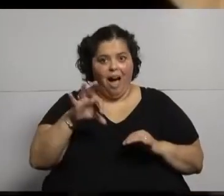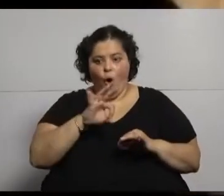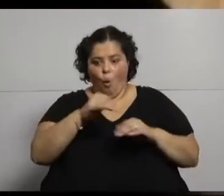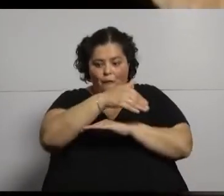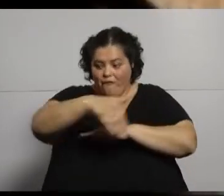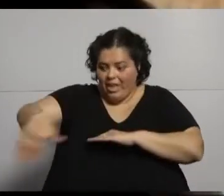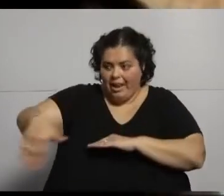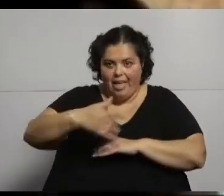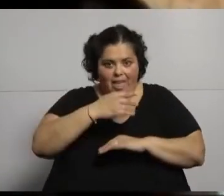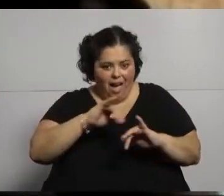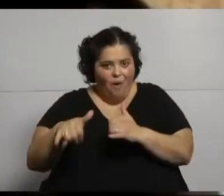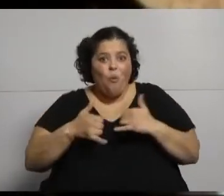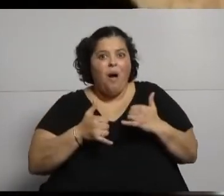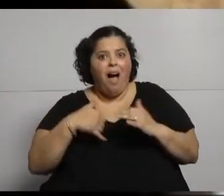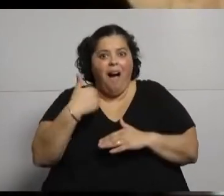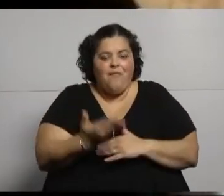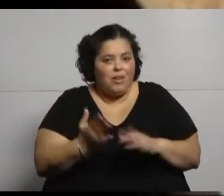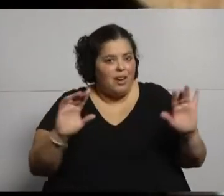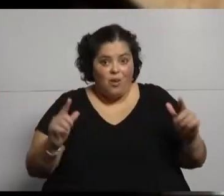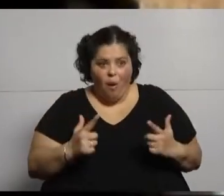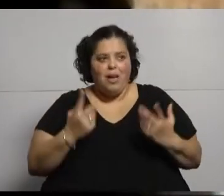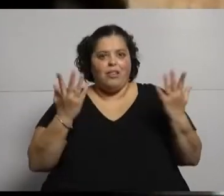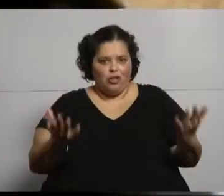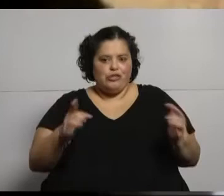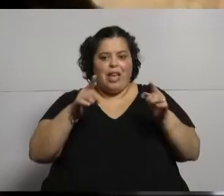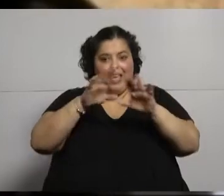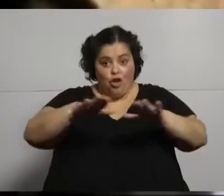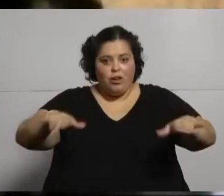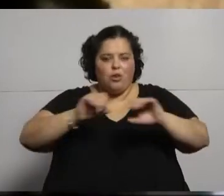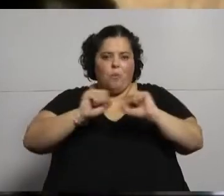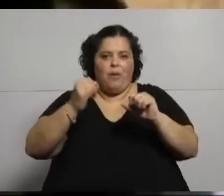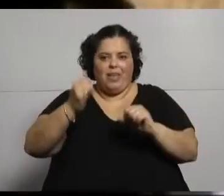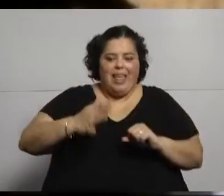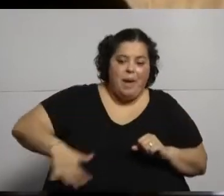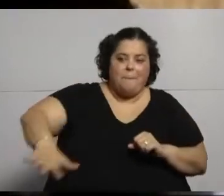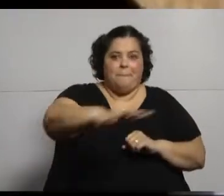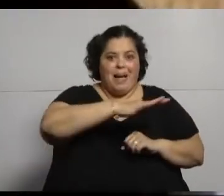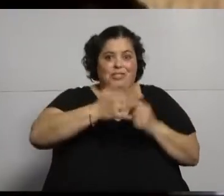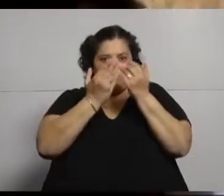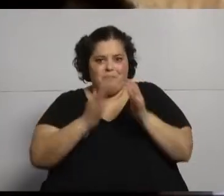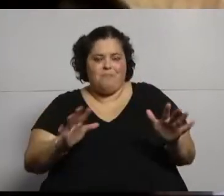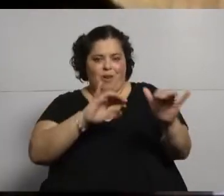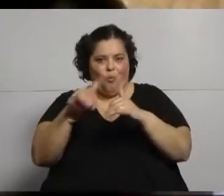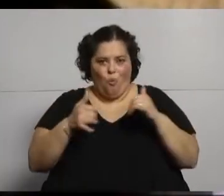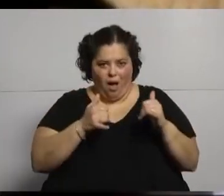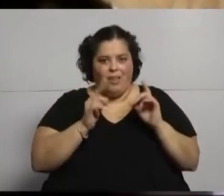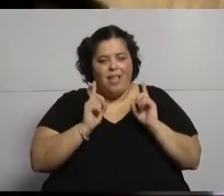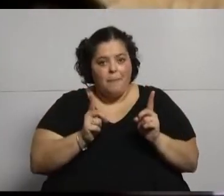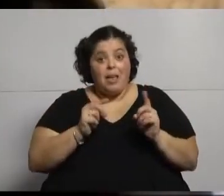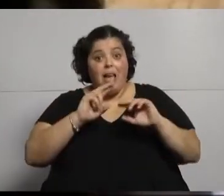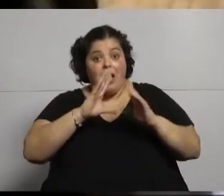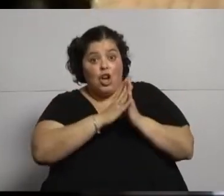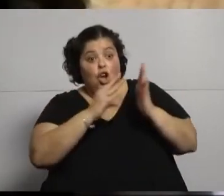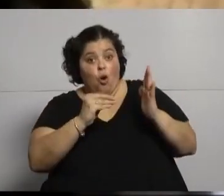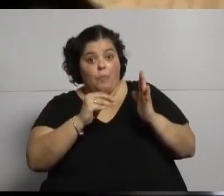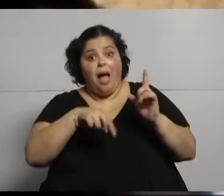este espacio como lugar inicial, iniciático, para también poder reproducirlo en otros lugares